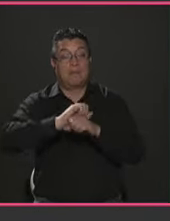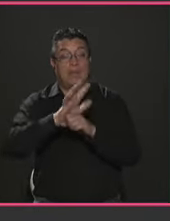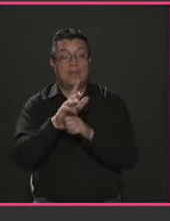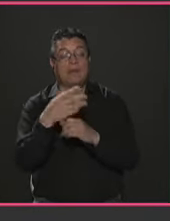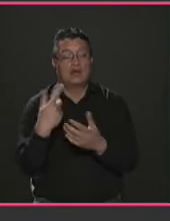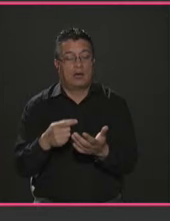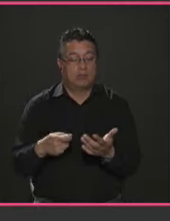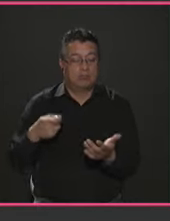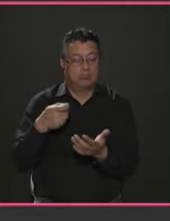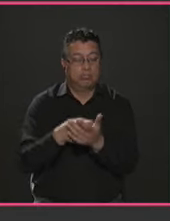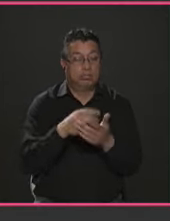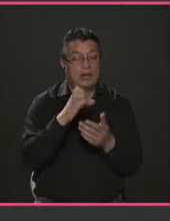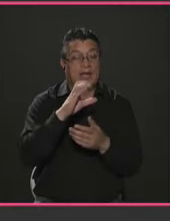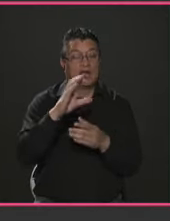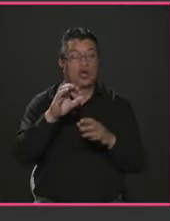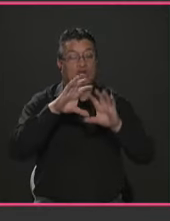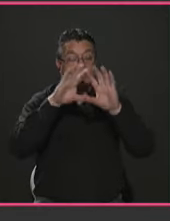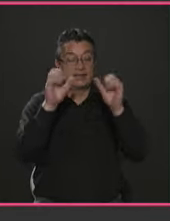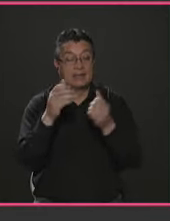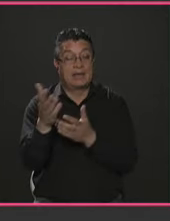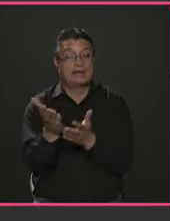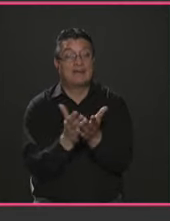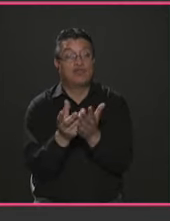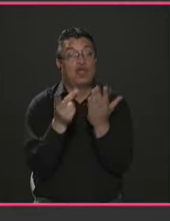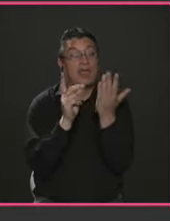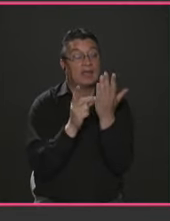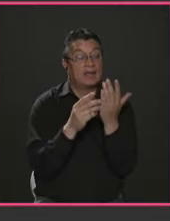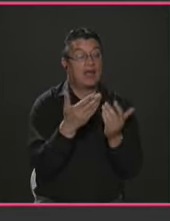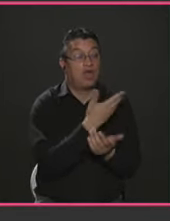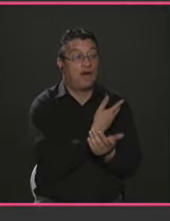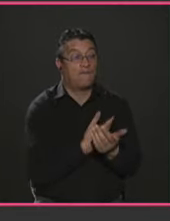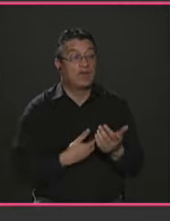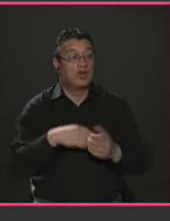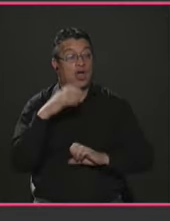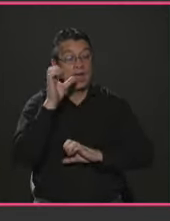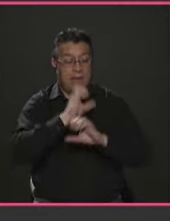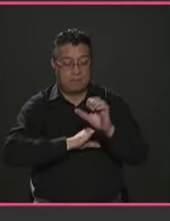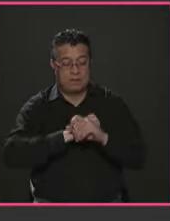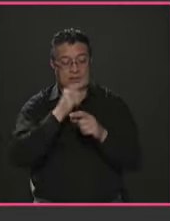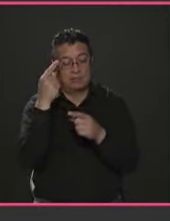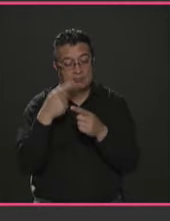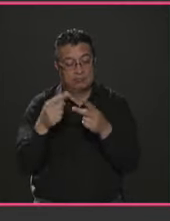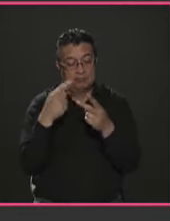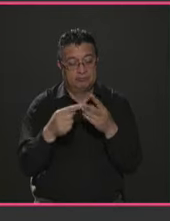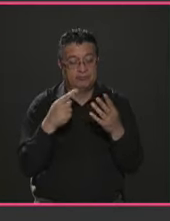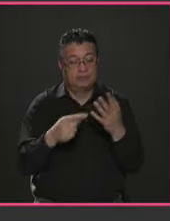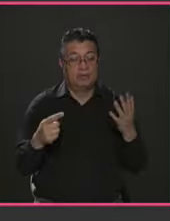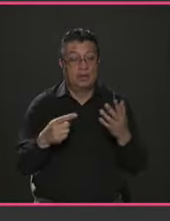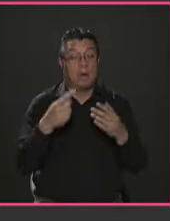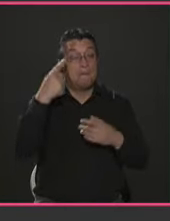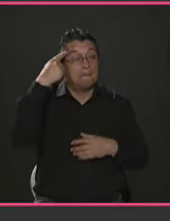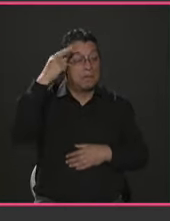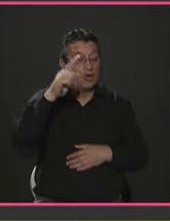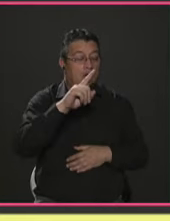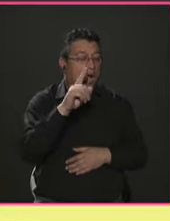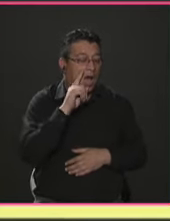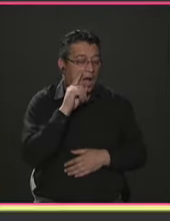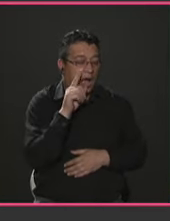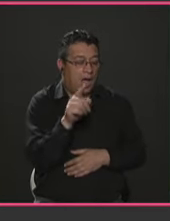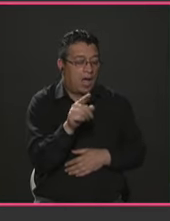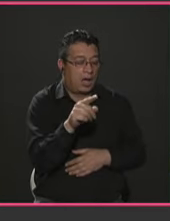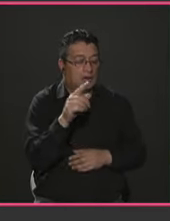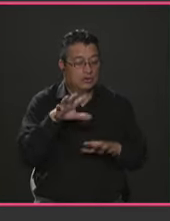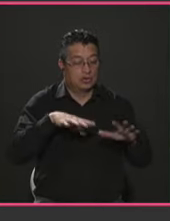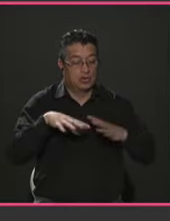invirtió mucho más en generar ecosistemas servicios digitales desde gobierno desde empresas y demás sí pero tenemos